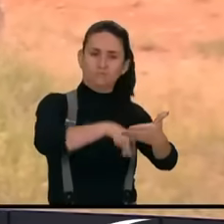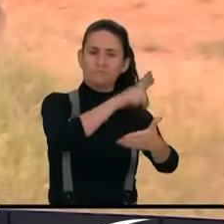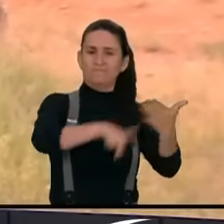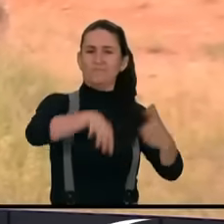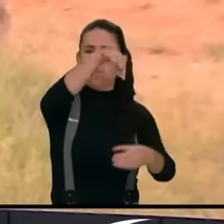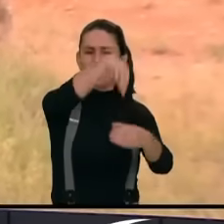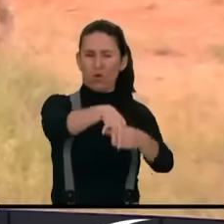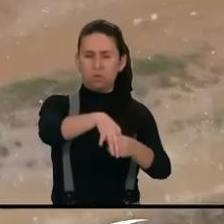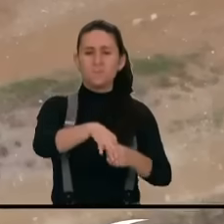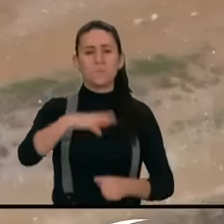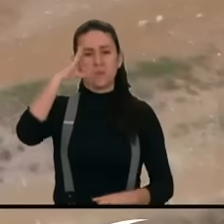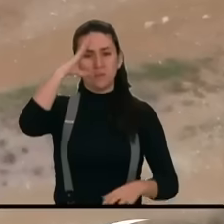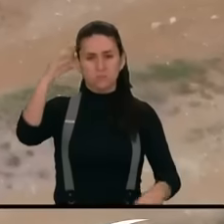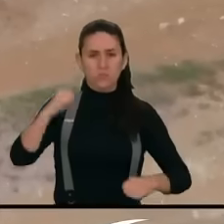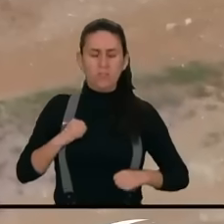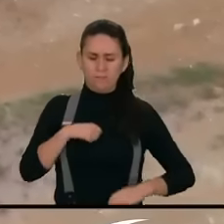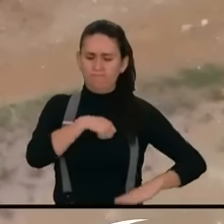constitucional.